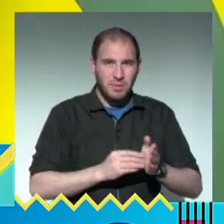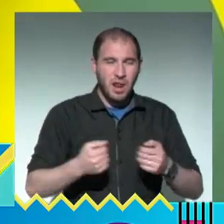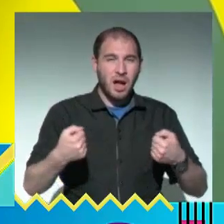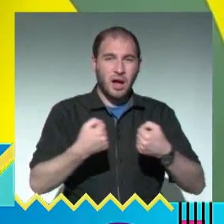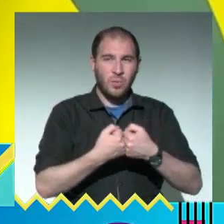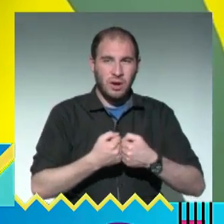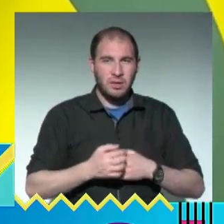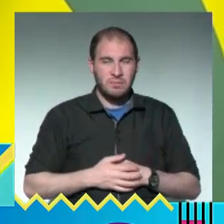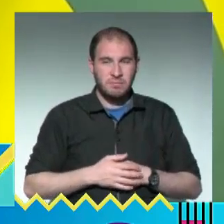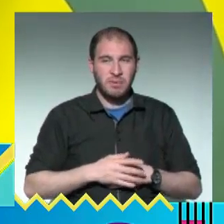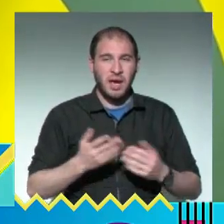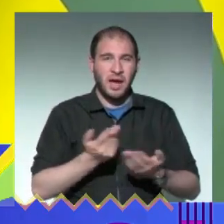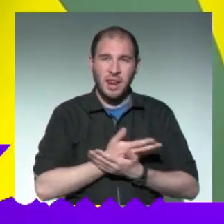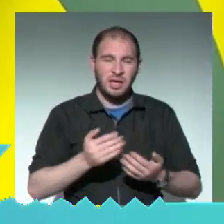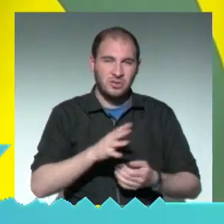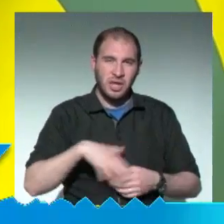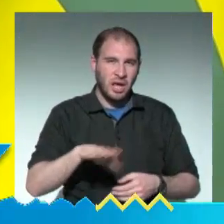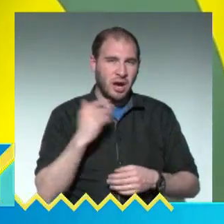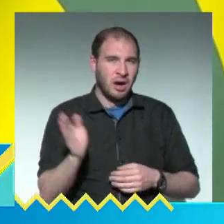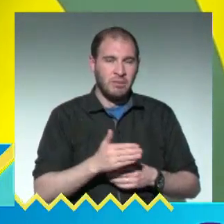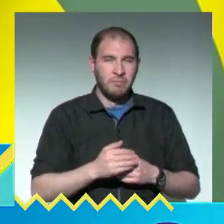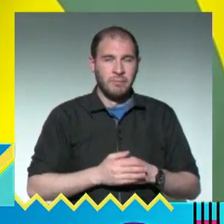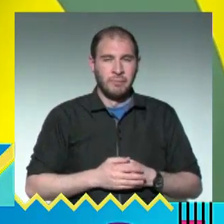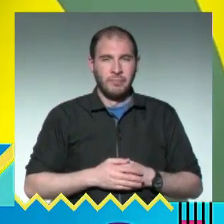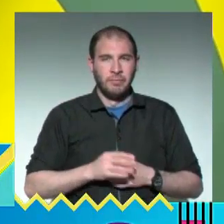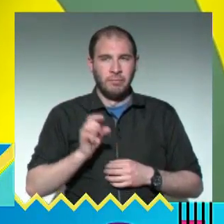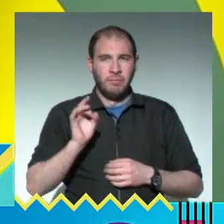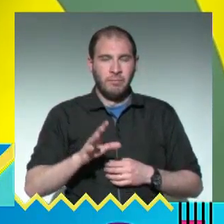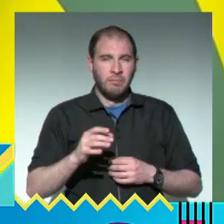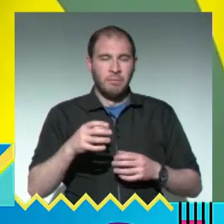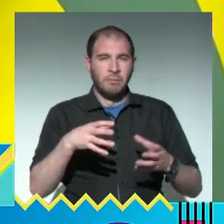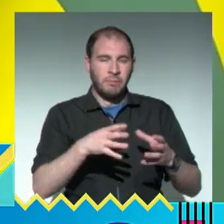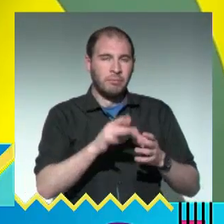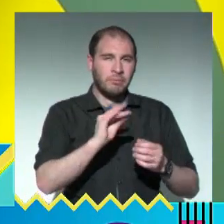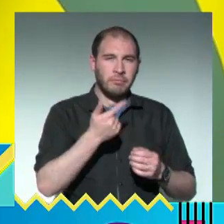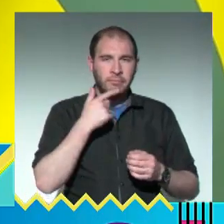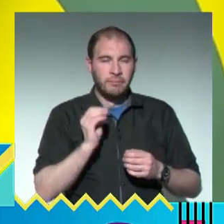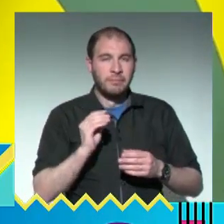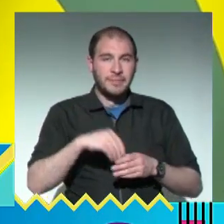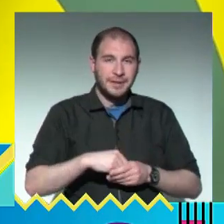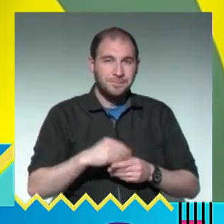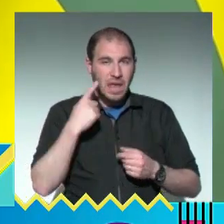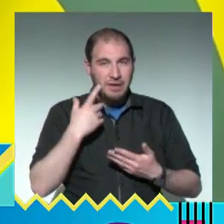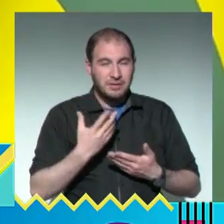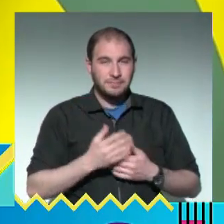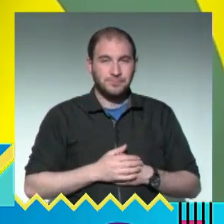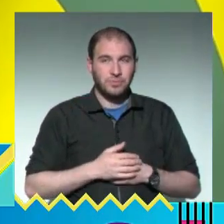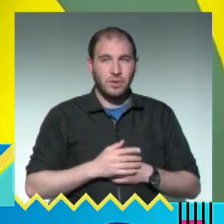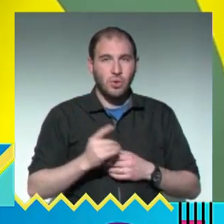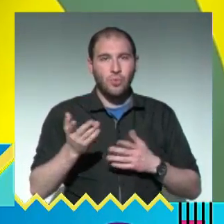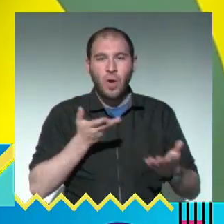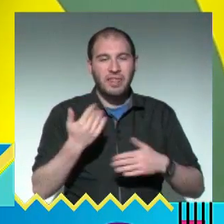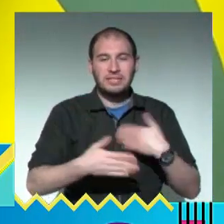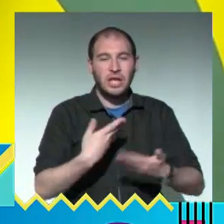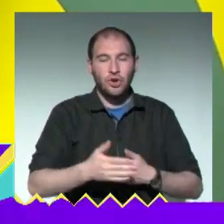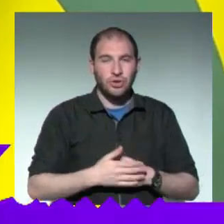consensos de general de toda la sociedad, no solamente en las cámaras, sino de cuál es el eje del